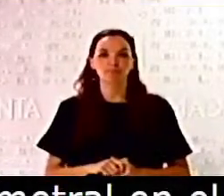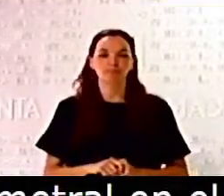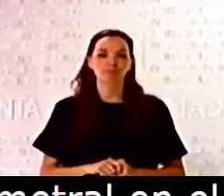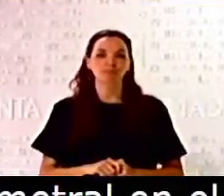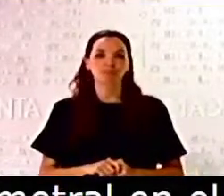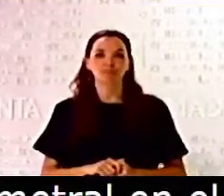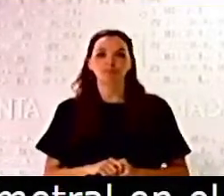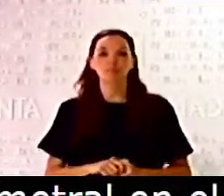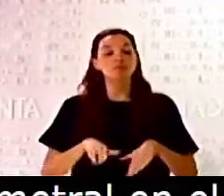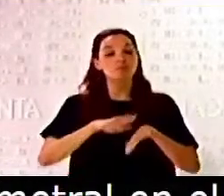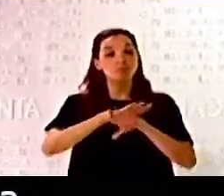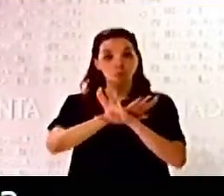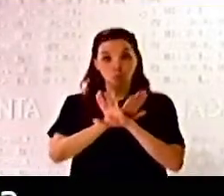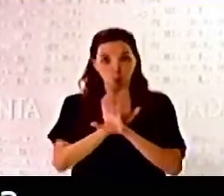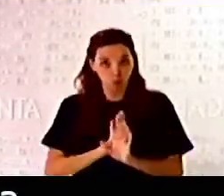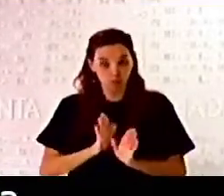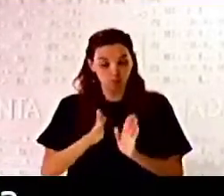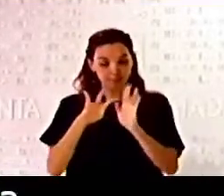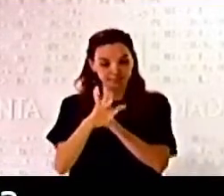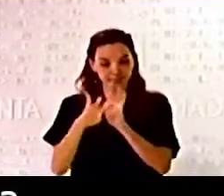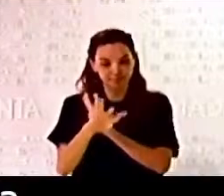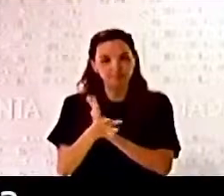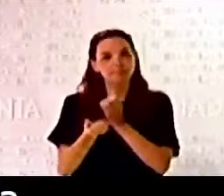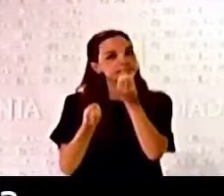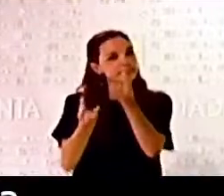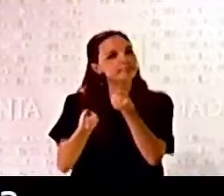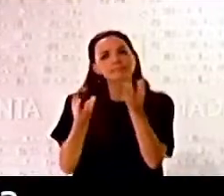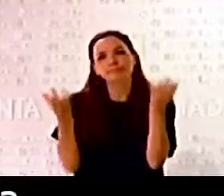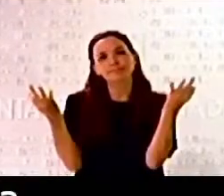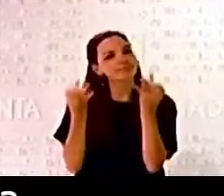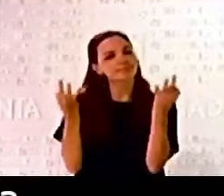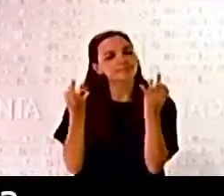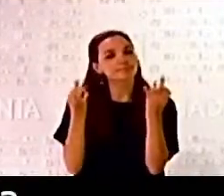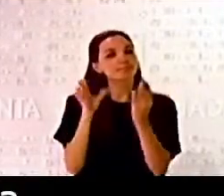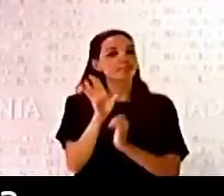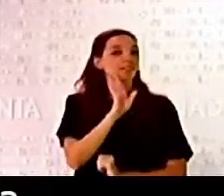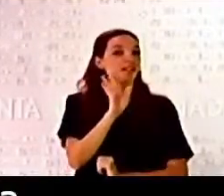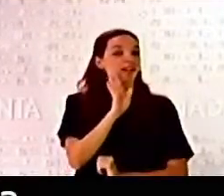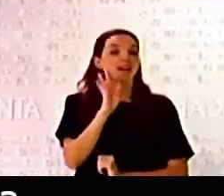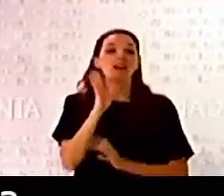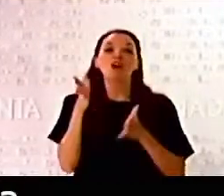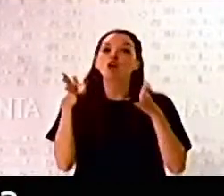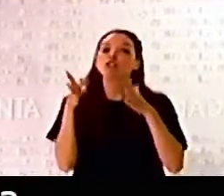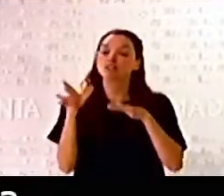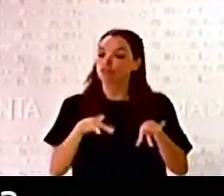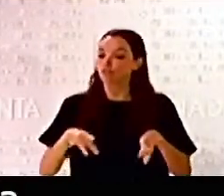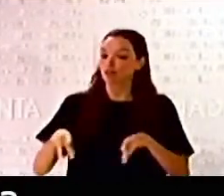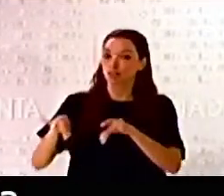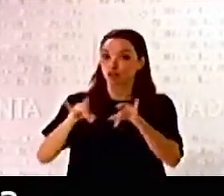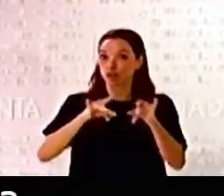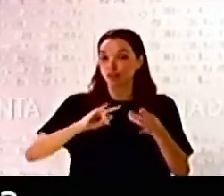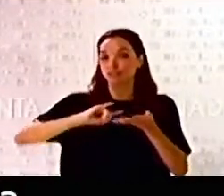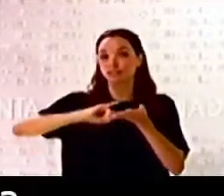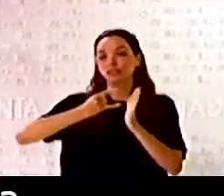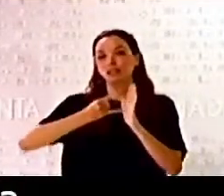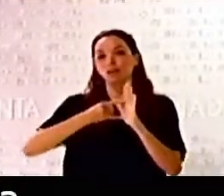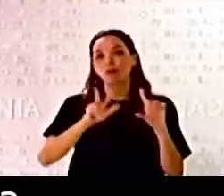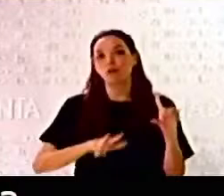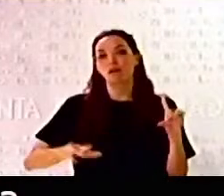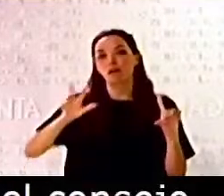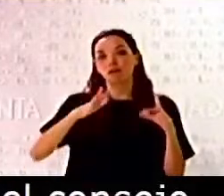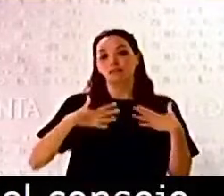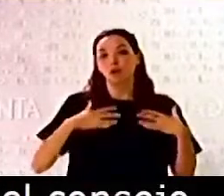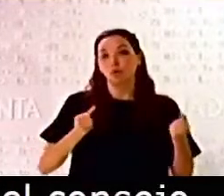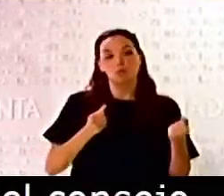Por último, les informo sobre lo debatido en el Consejo Interterritorial del Sistema Nacional de